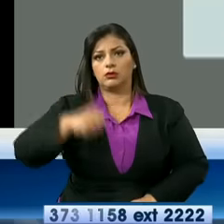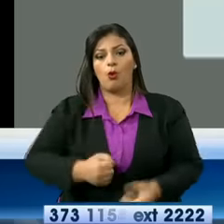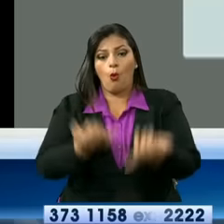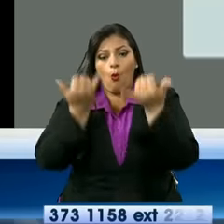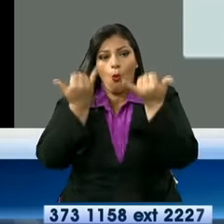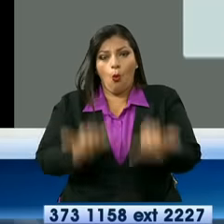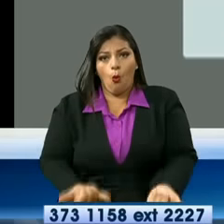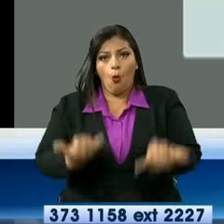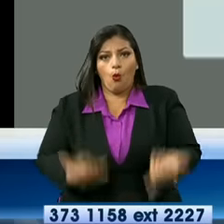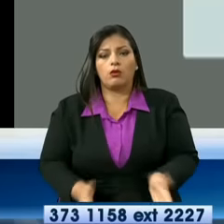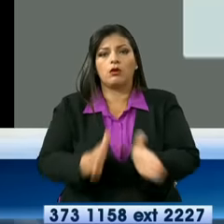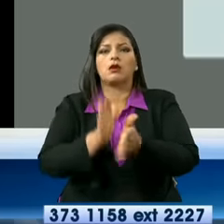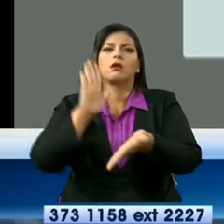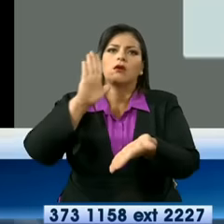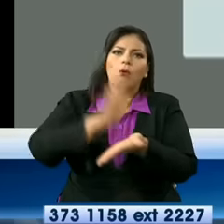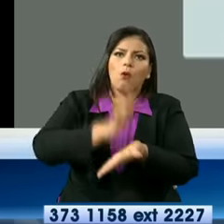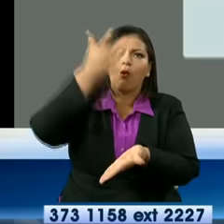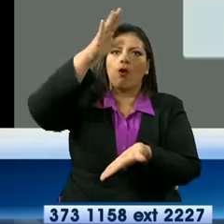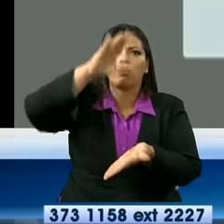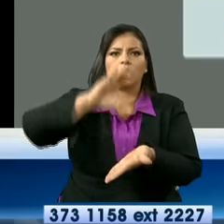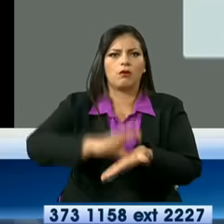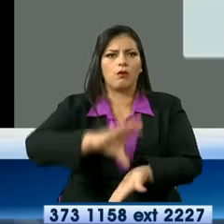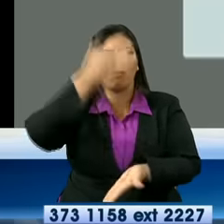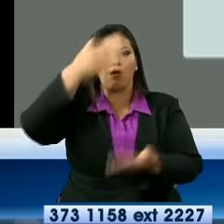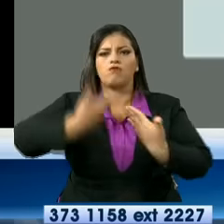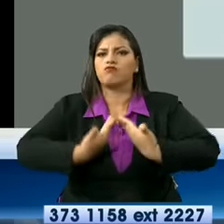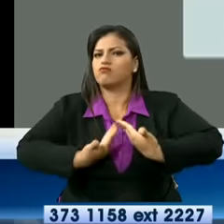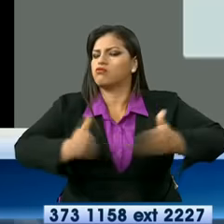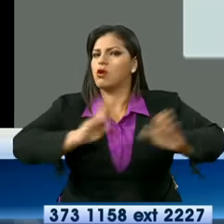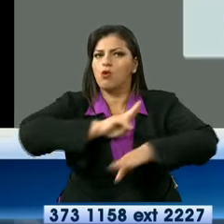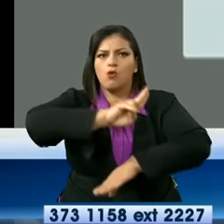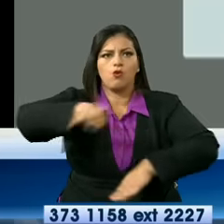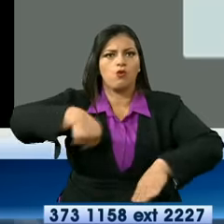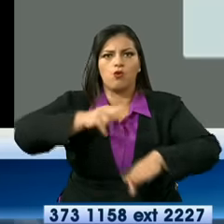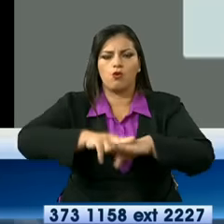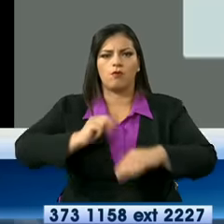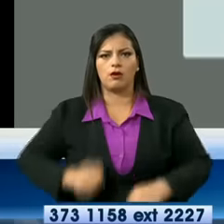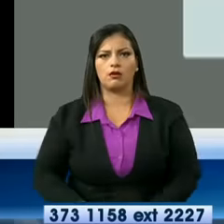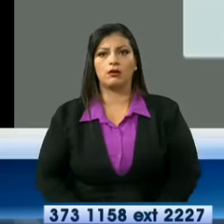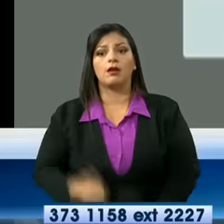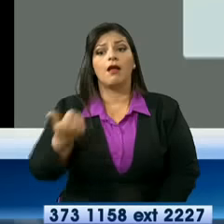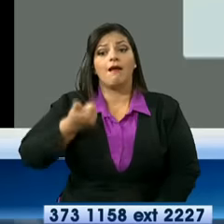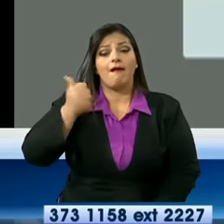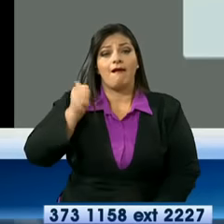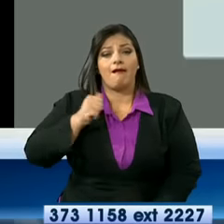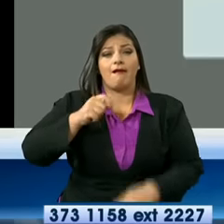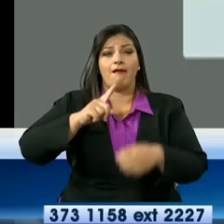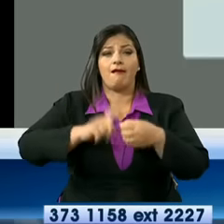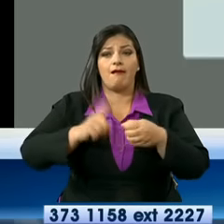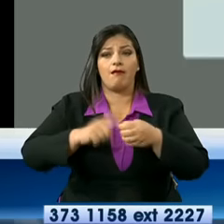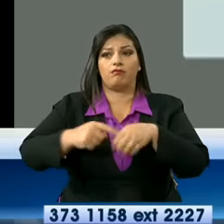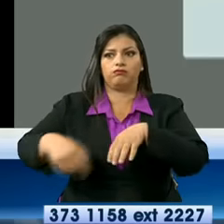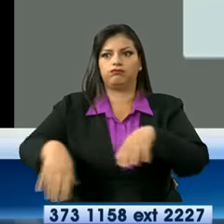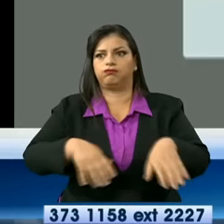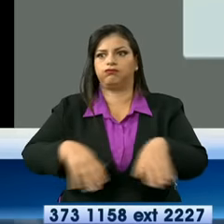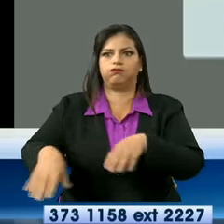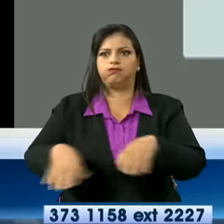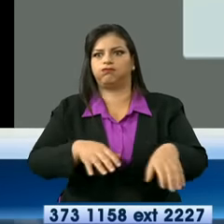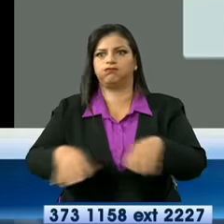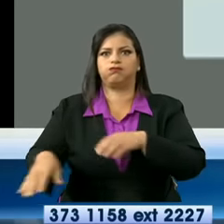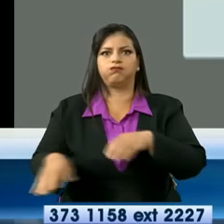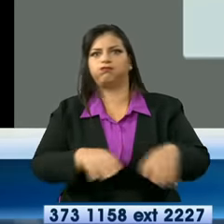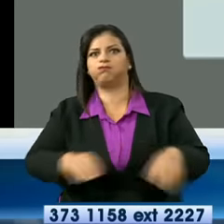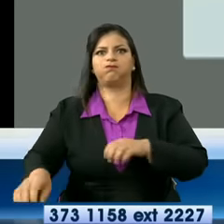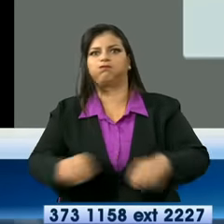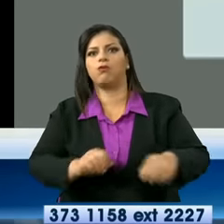se realizará con normalidad luego del sismo de 4.6 grados en la escala de Richter. Quito,